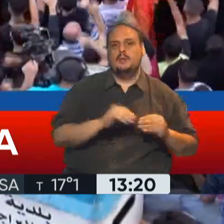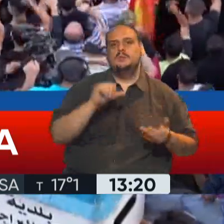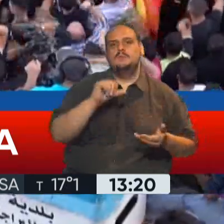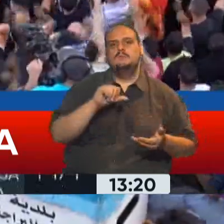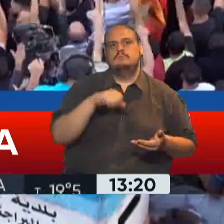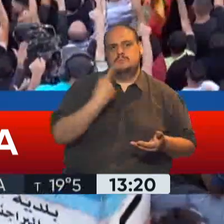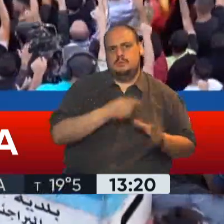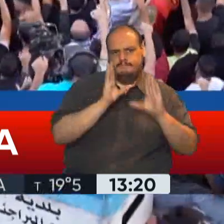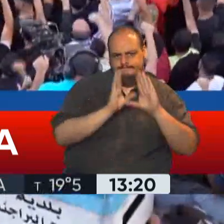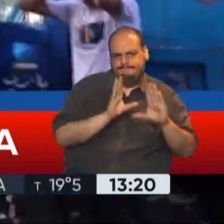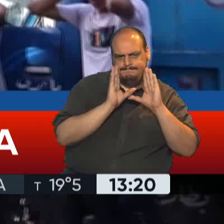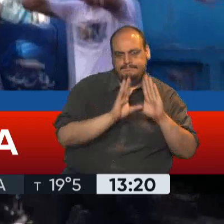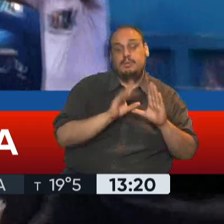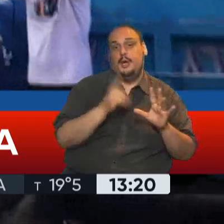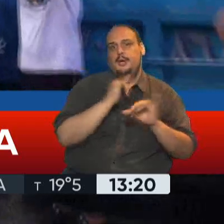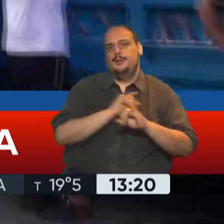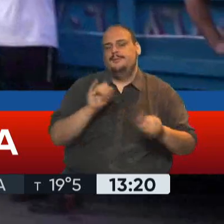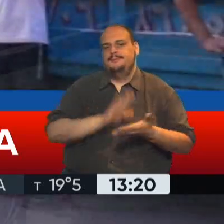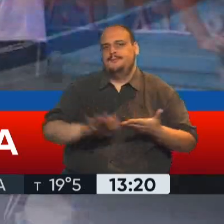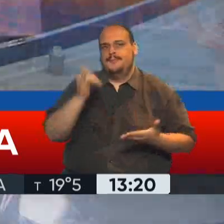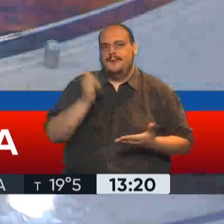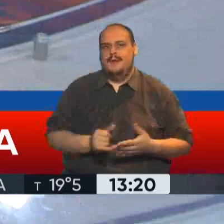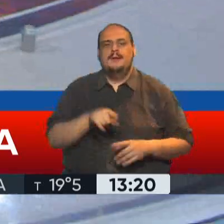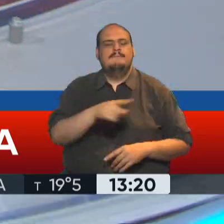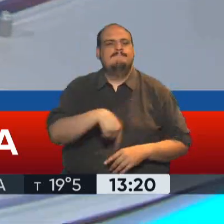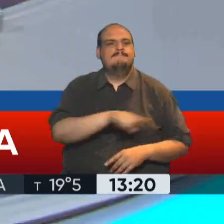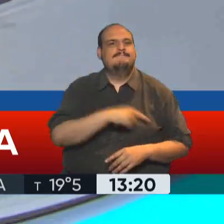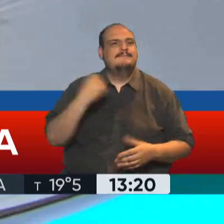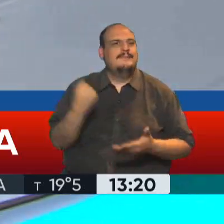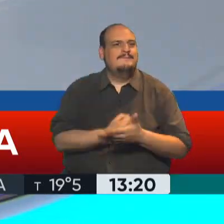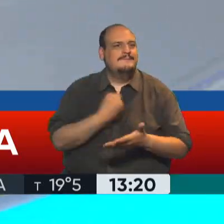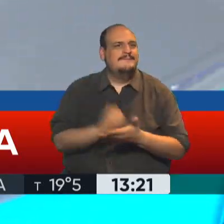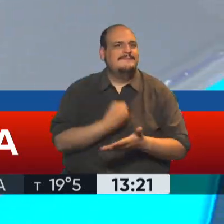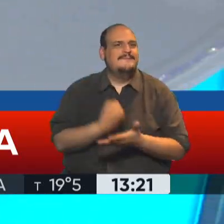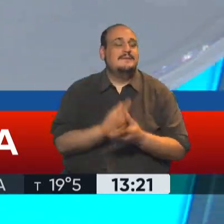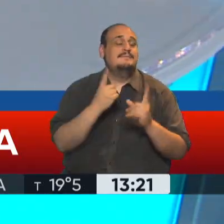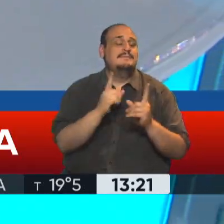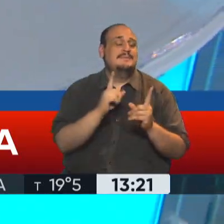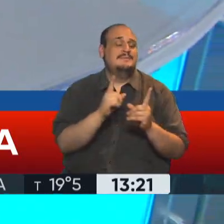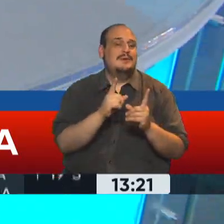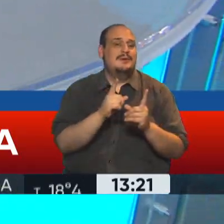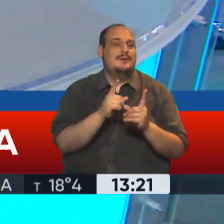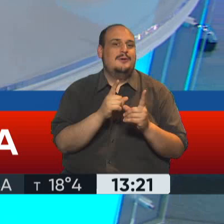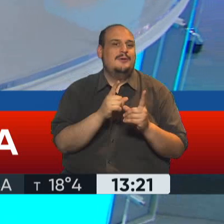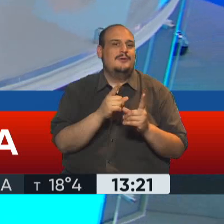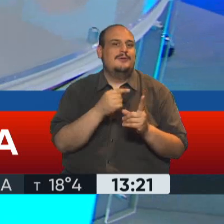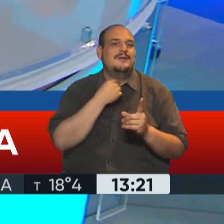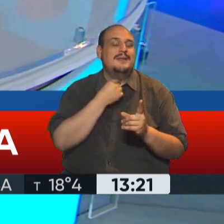ocupando bastante, porque siempre trae alguna noticia, es el intento, o uno de los intentos frustrados por construir algún